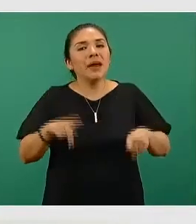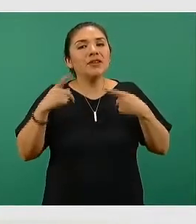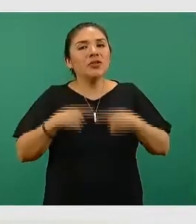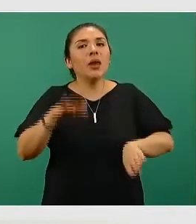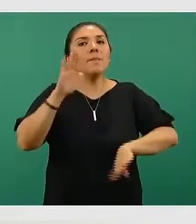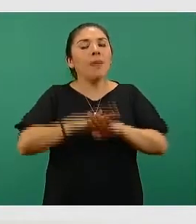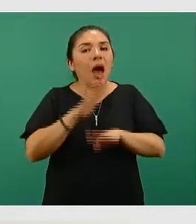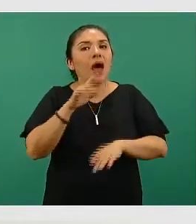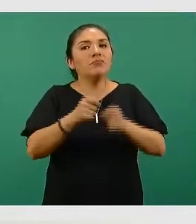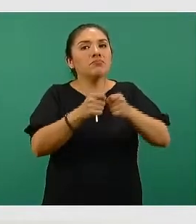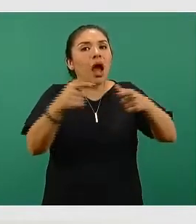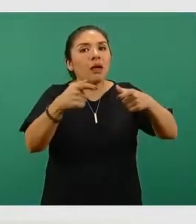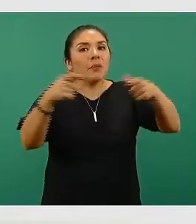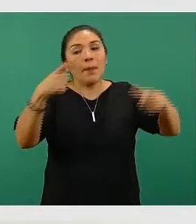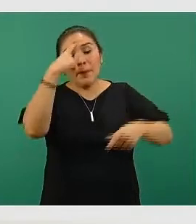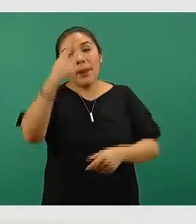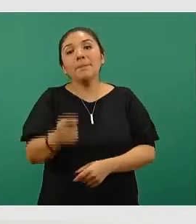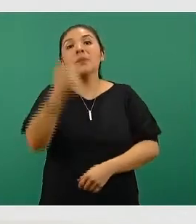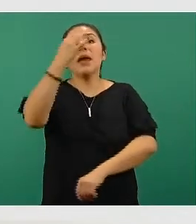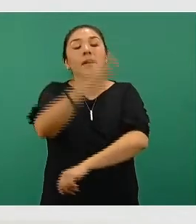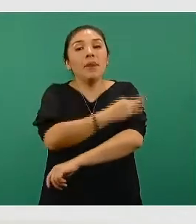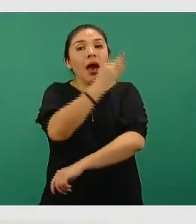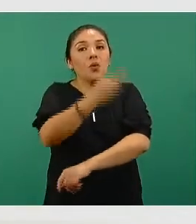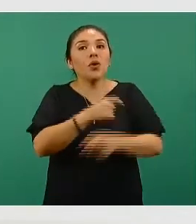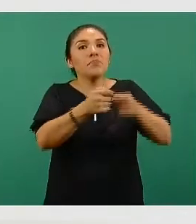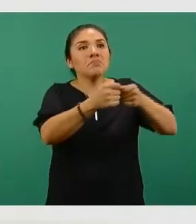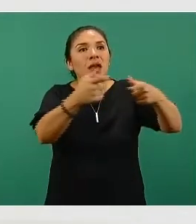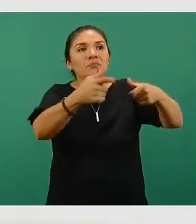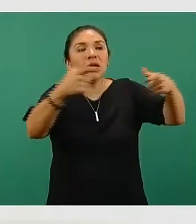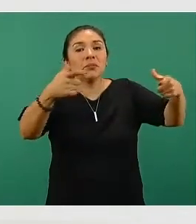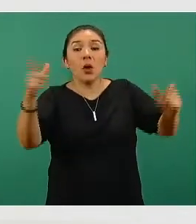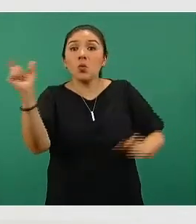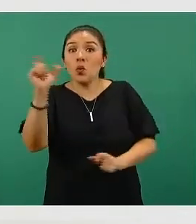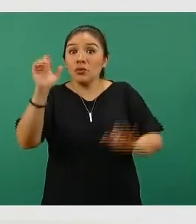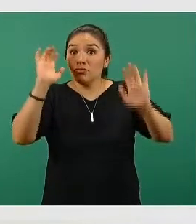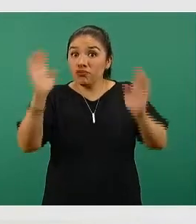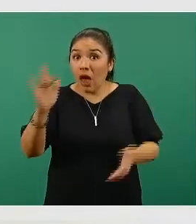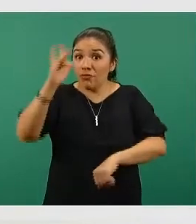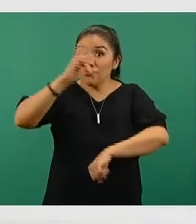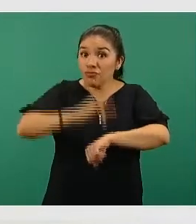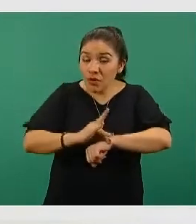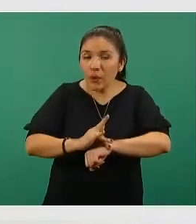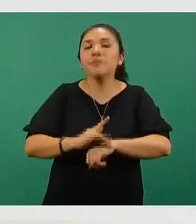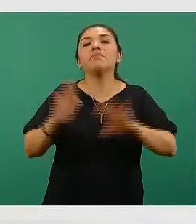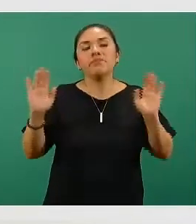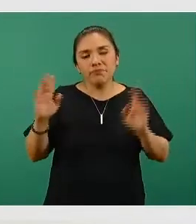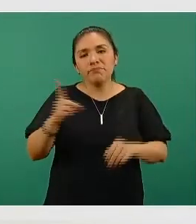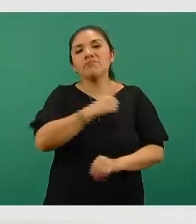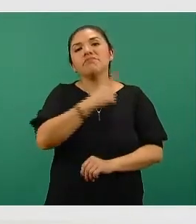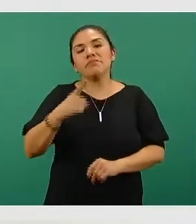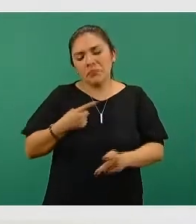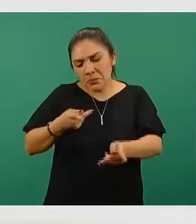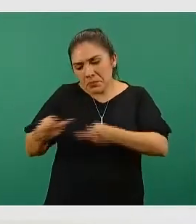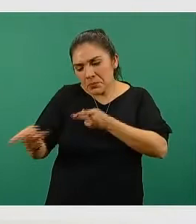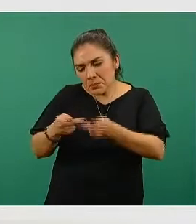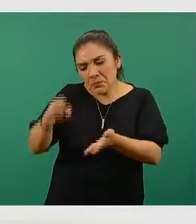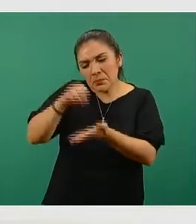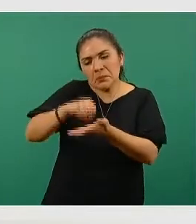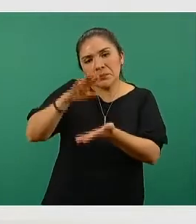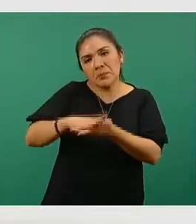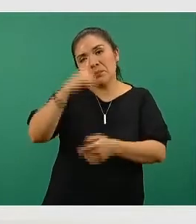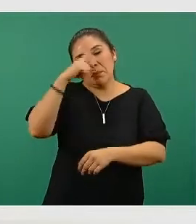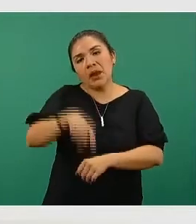ido expandiendo en esta primera aplicación, que cuando les toque su momento se tienen programadas